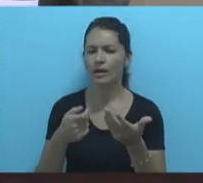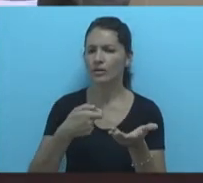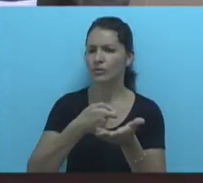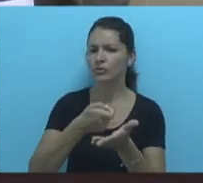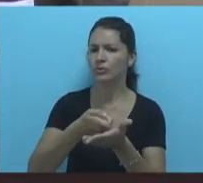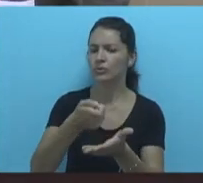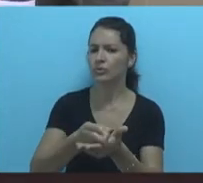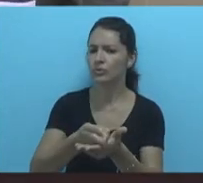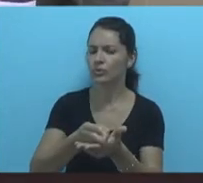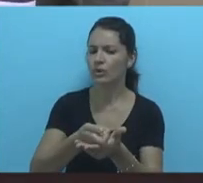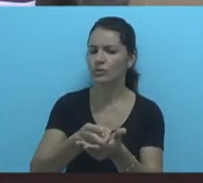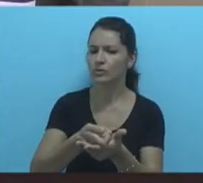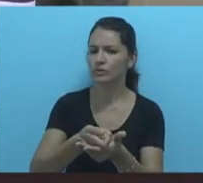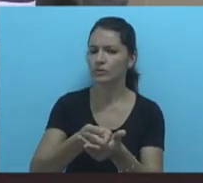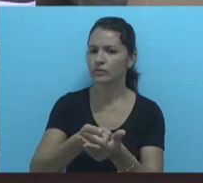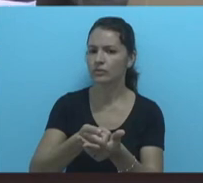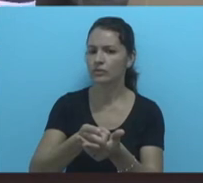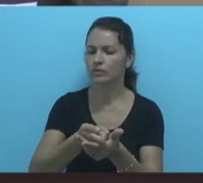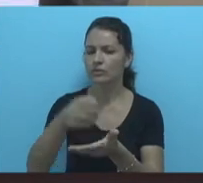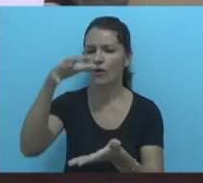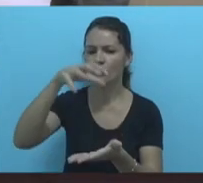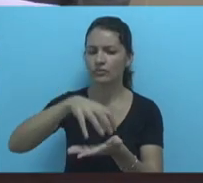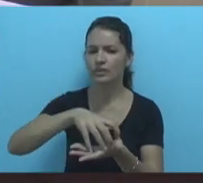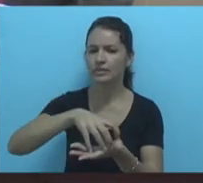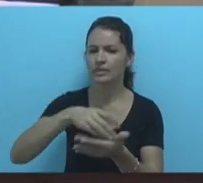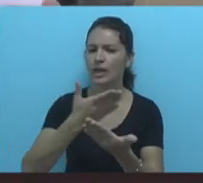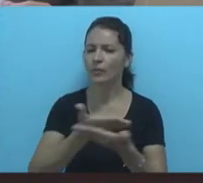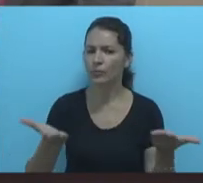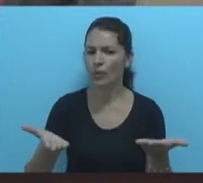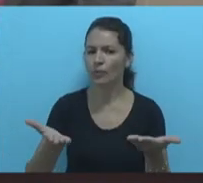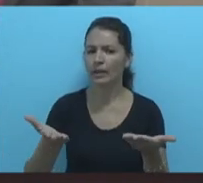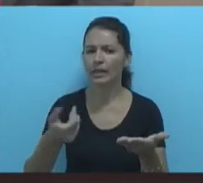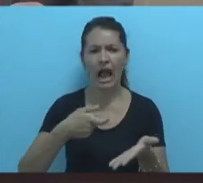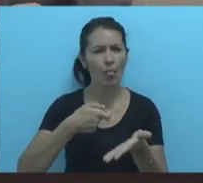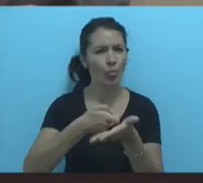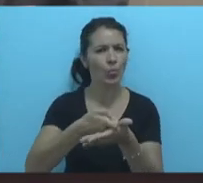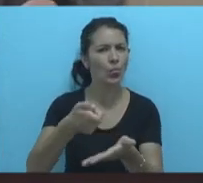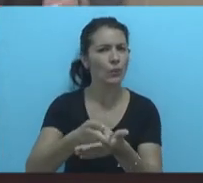para la atención de los ciudadanos en las oficinas y o delegaciones públicas de la provincia.